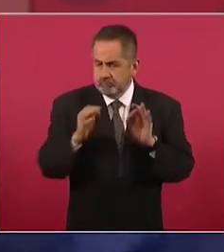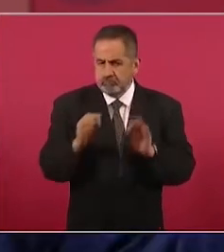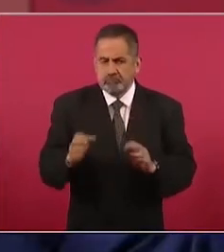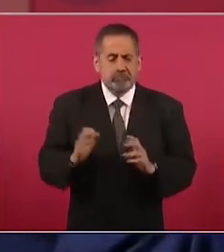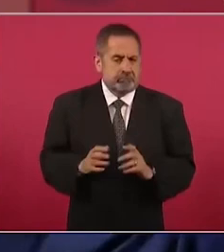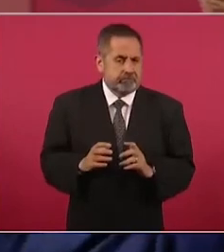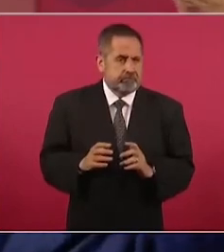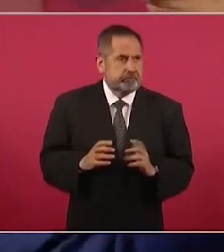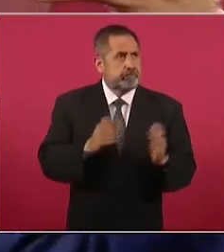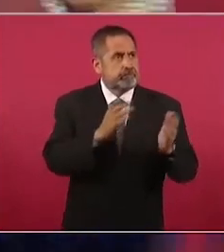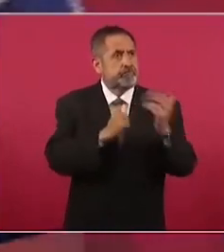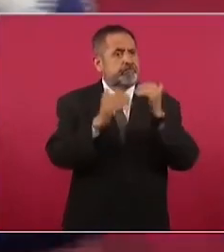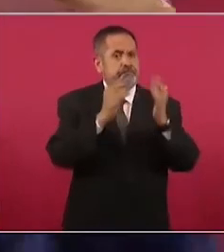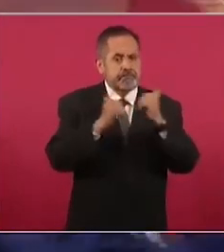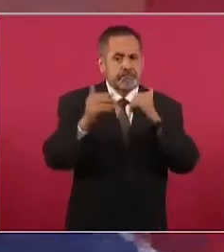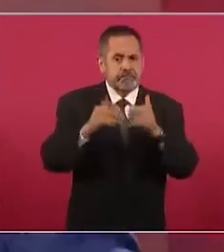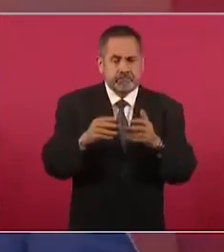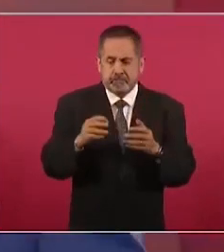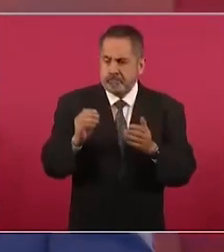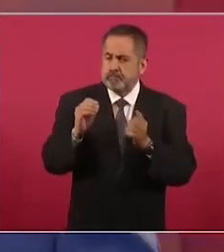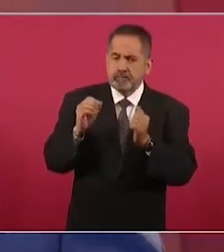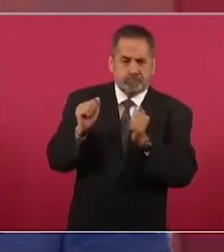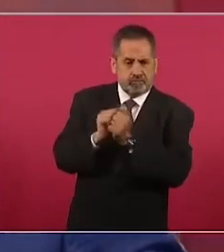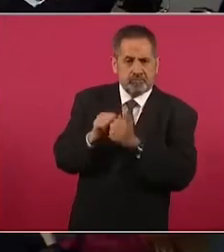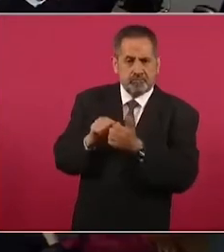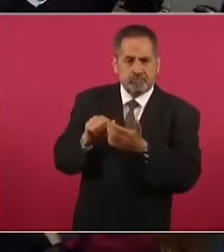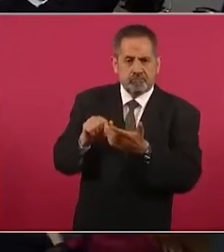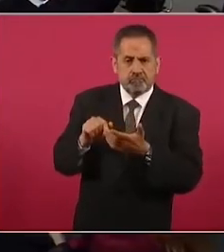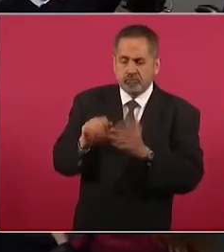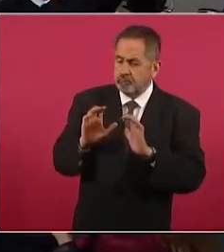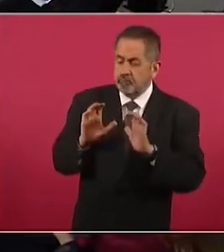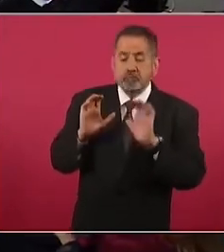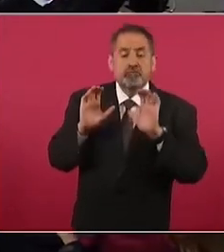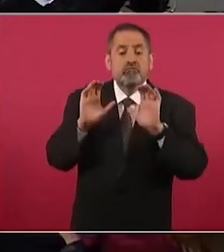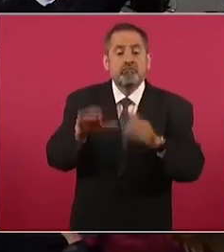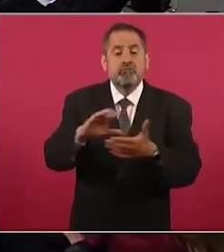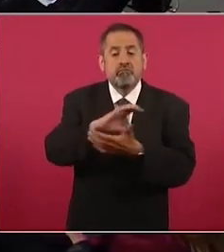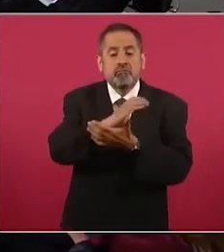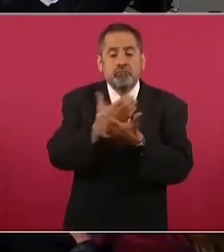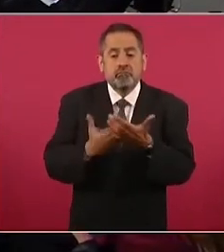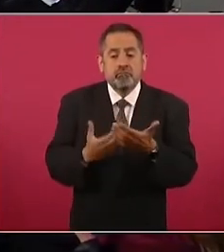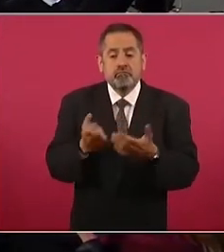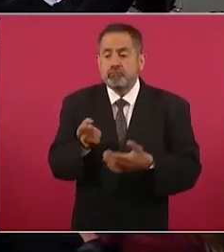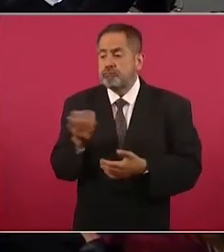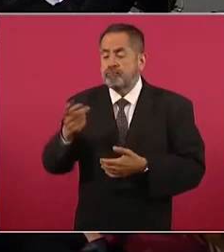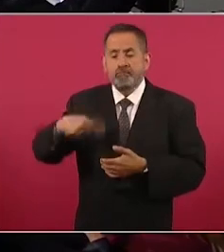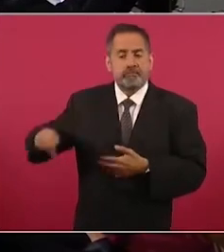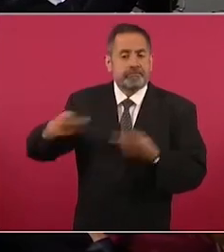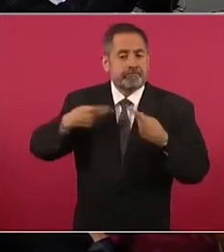y vamos a legalizar la contratación de trabajadores.